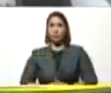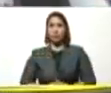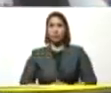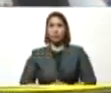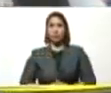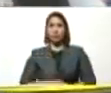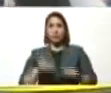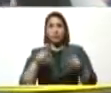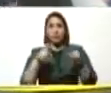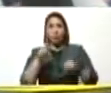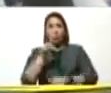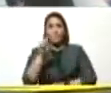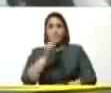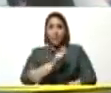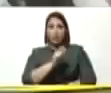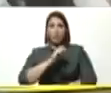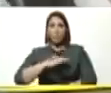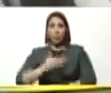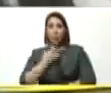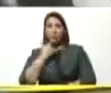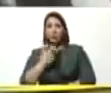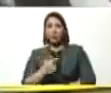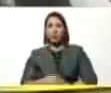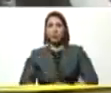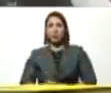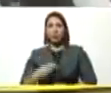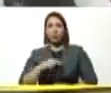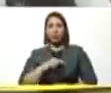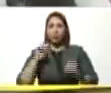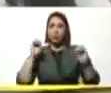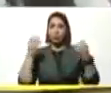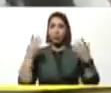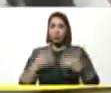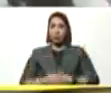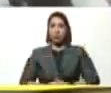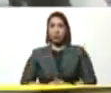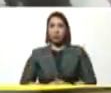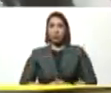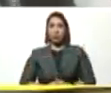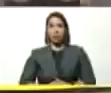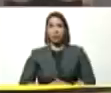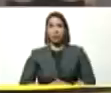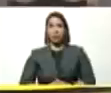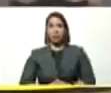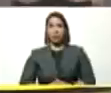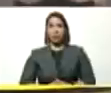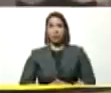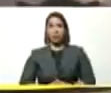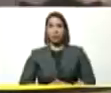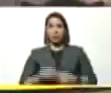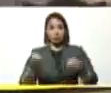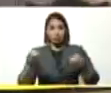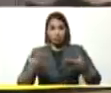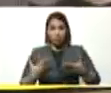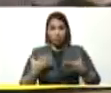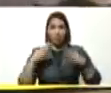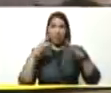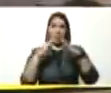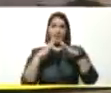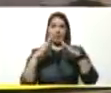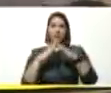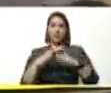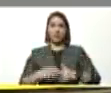está cumpliendo un mes, podemos decir que estamos bendecidos enormemente porque estamos recibiendo este